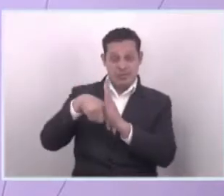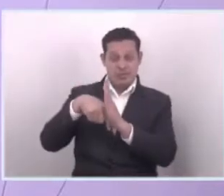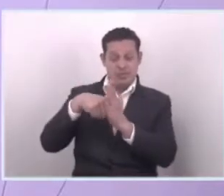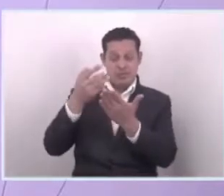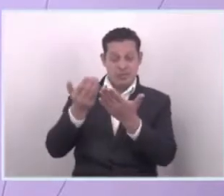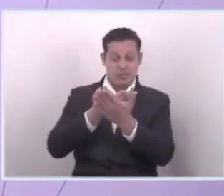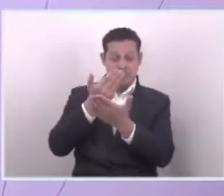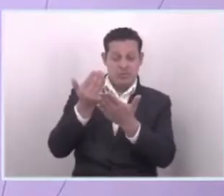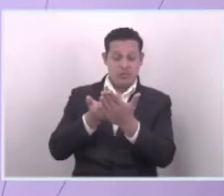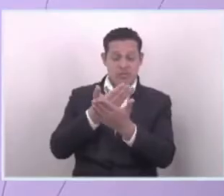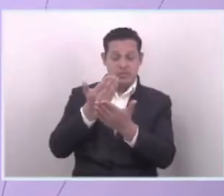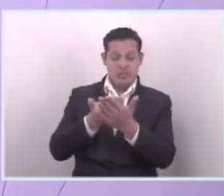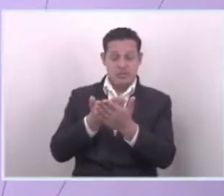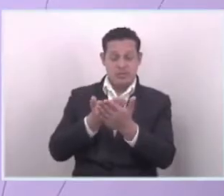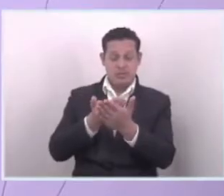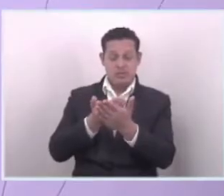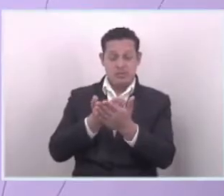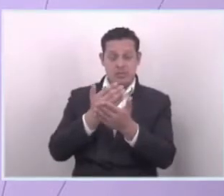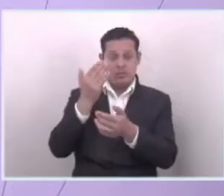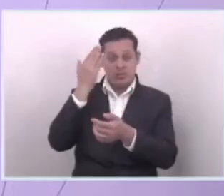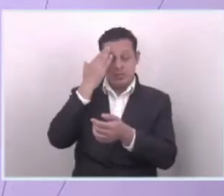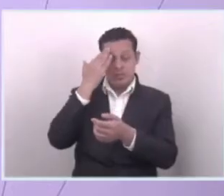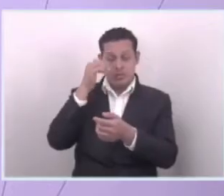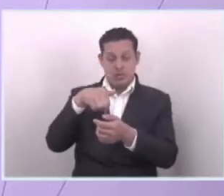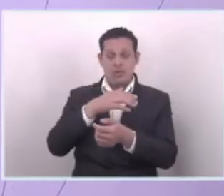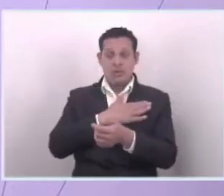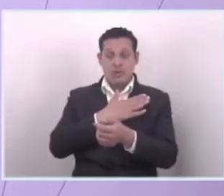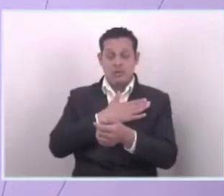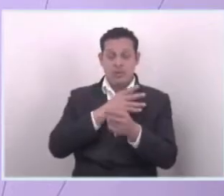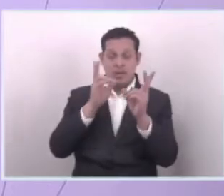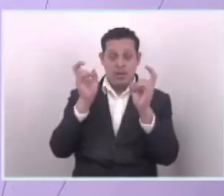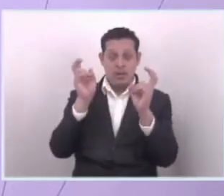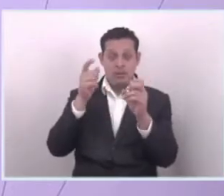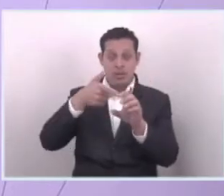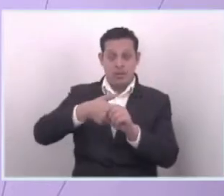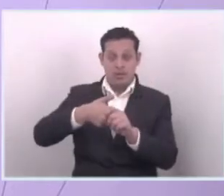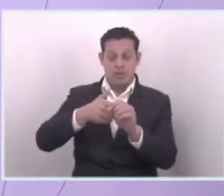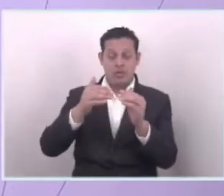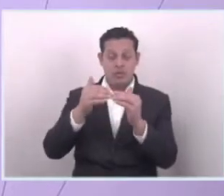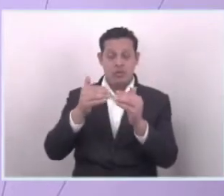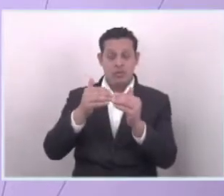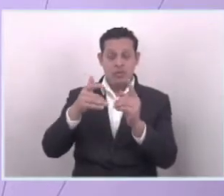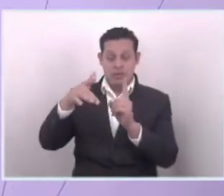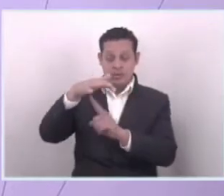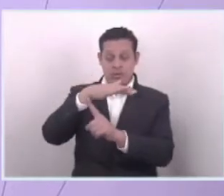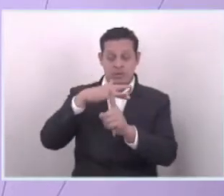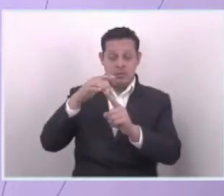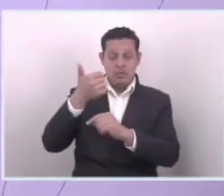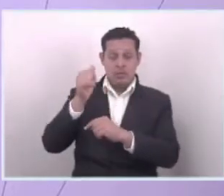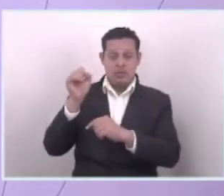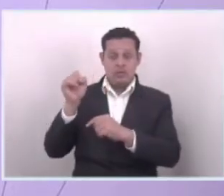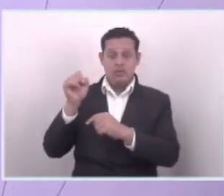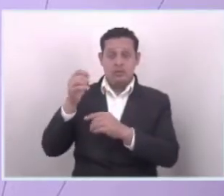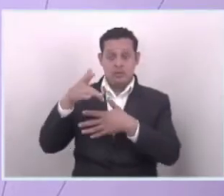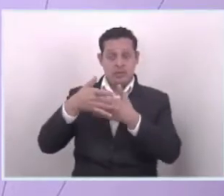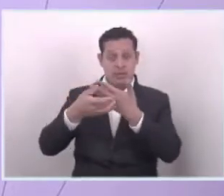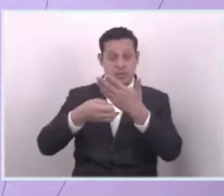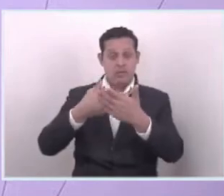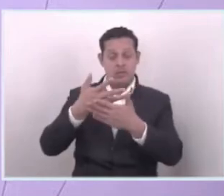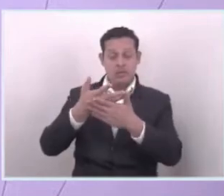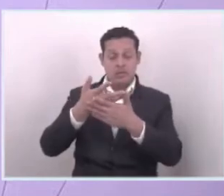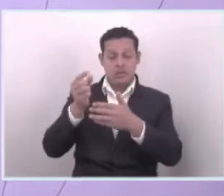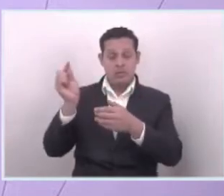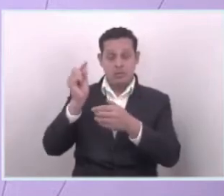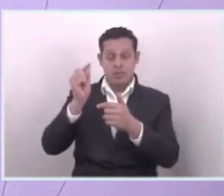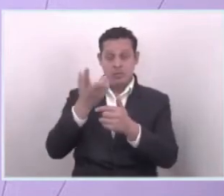tipo de estudios y saber cuánto tenemos y qué tenemos, no solo en el tema de petróleo, sino que también gas natural. Y nos va a permitir modernizar